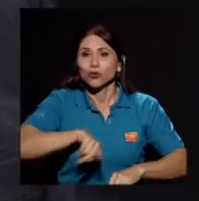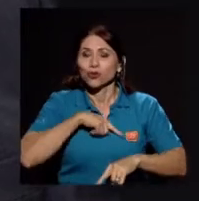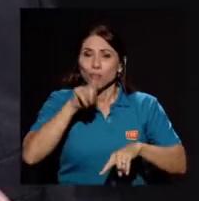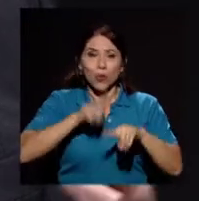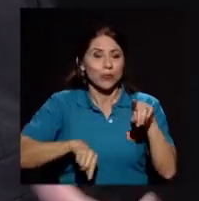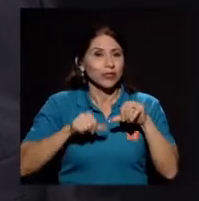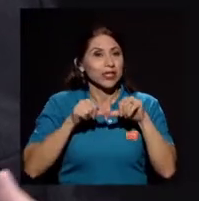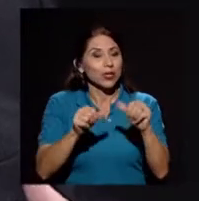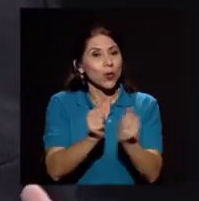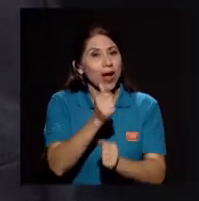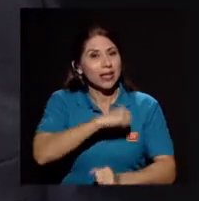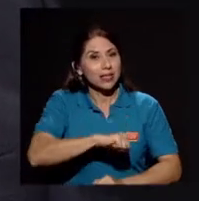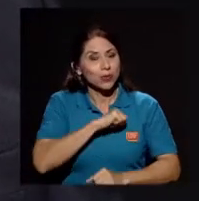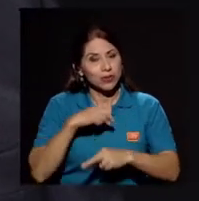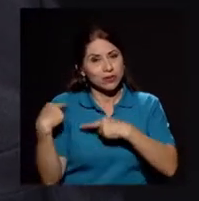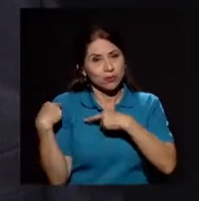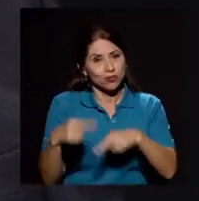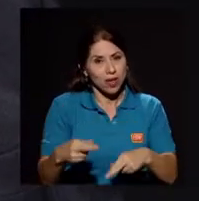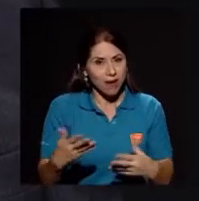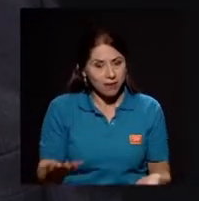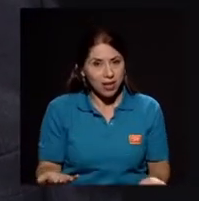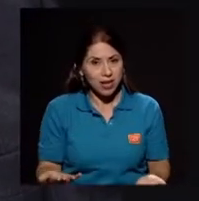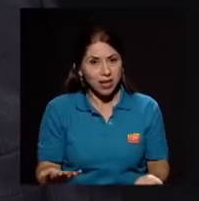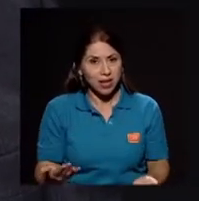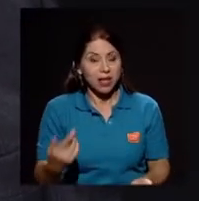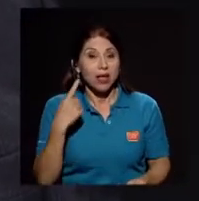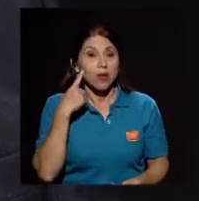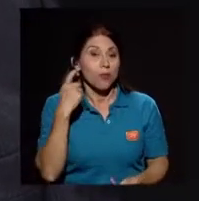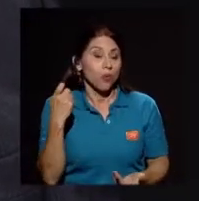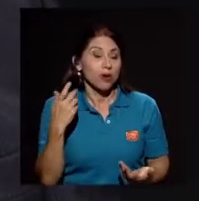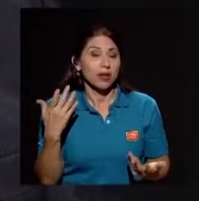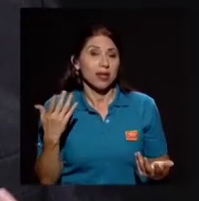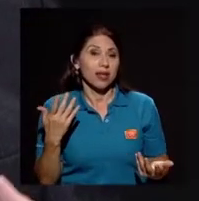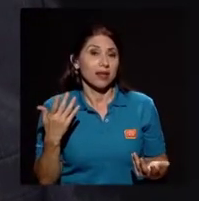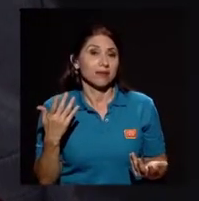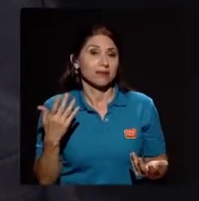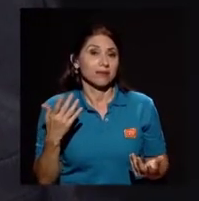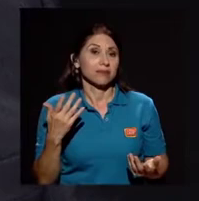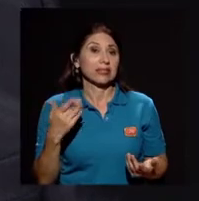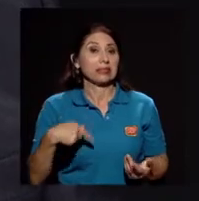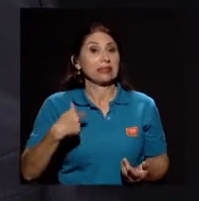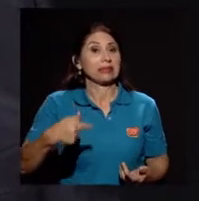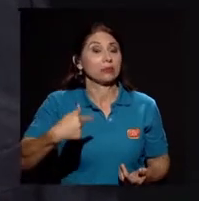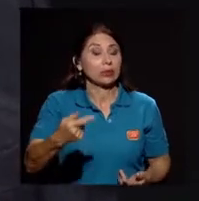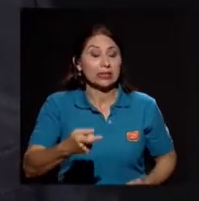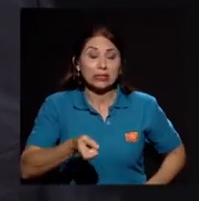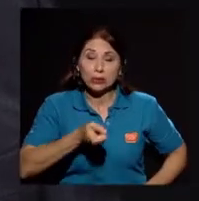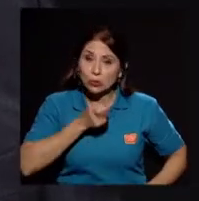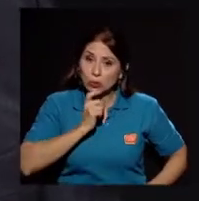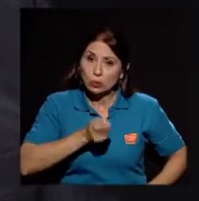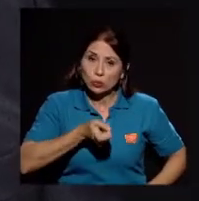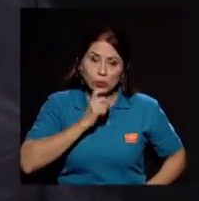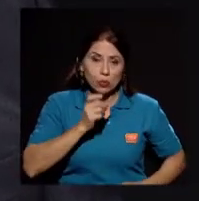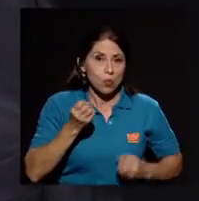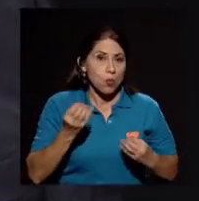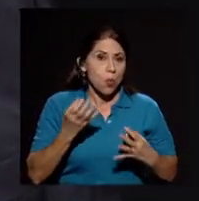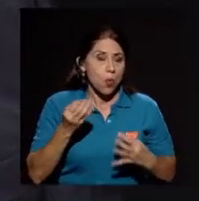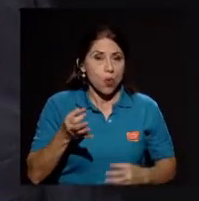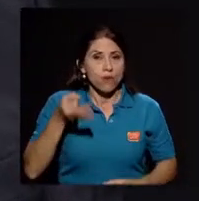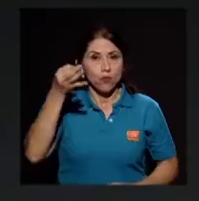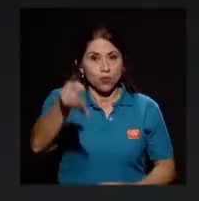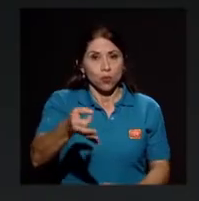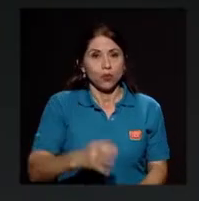ese tipo de actitud irresponsable porque al final de cuentas nos va a costar nos va a cobrar una factura en el futuro